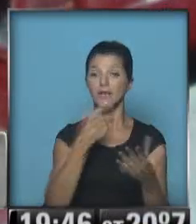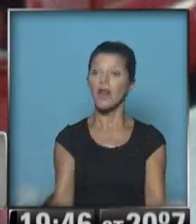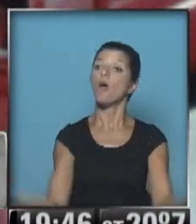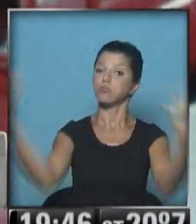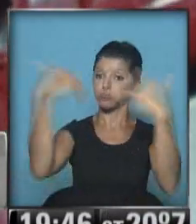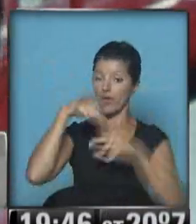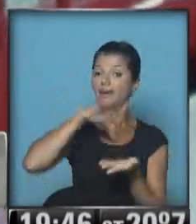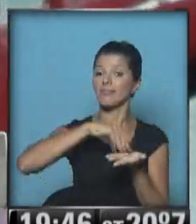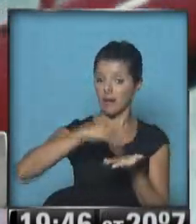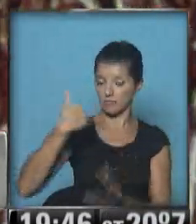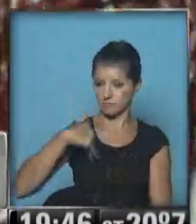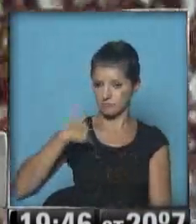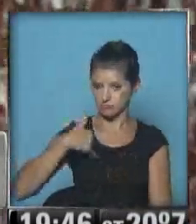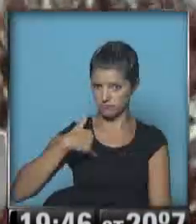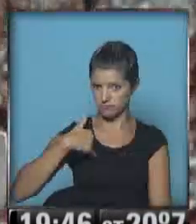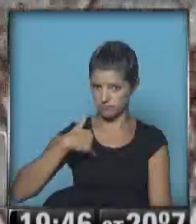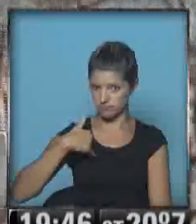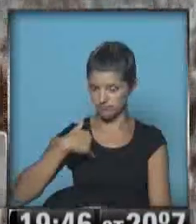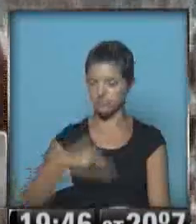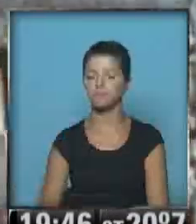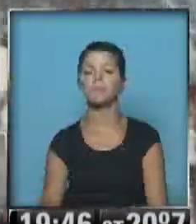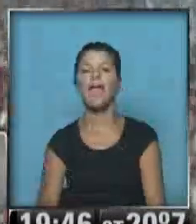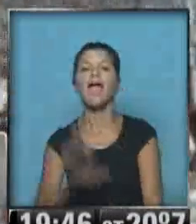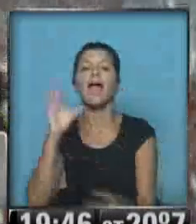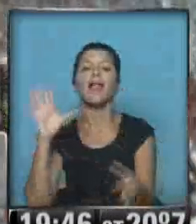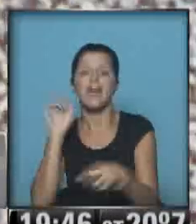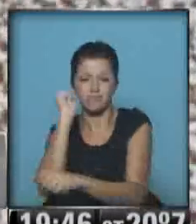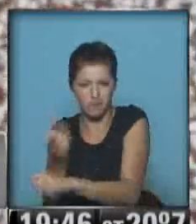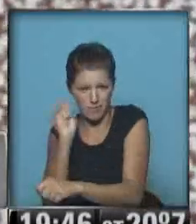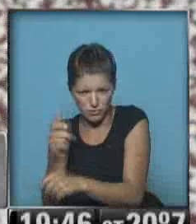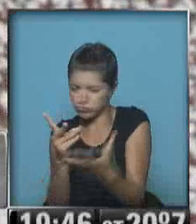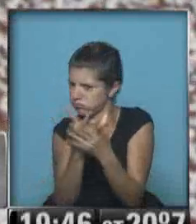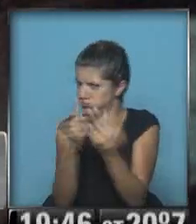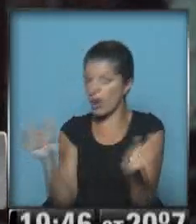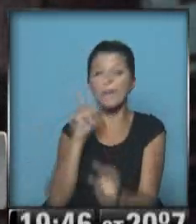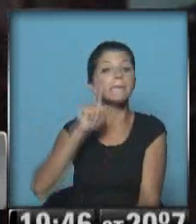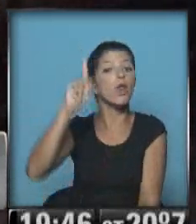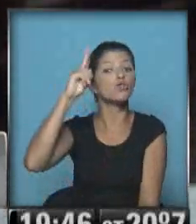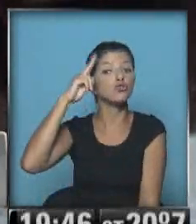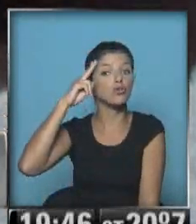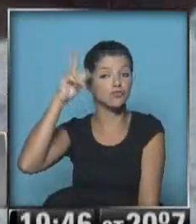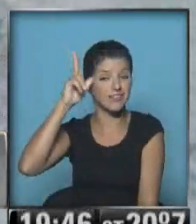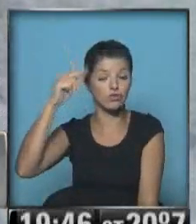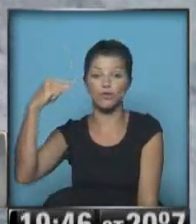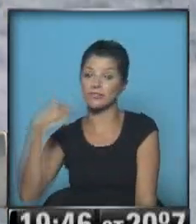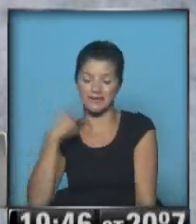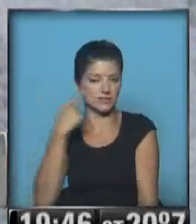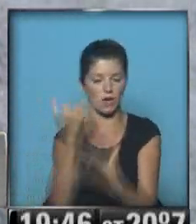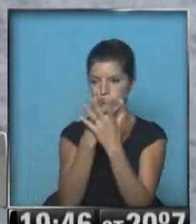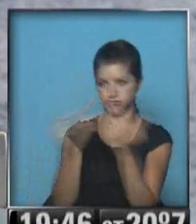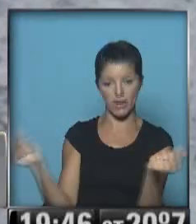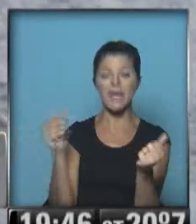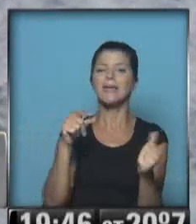suelo Argentino la esclavitud fue abolida desde el principio en 1813 y el país recibió a